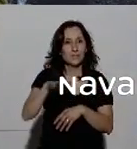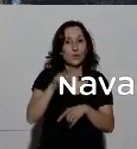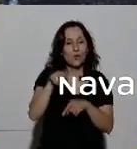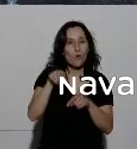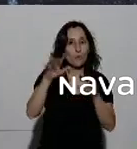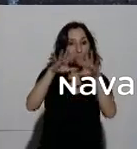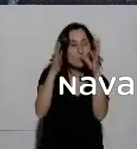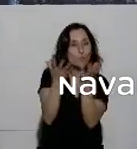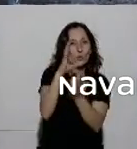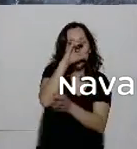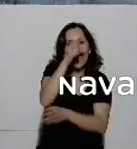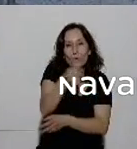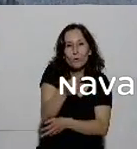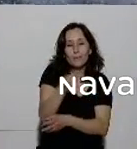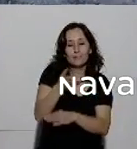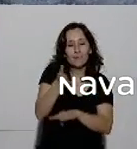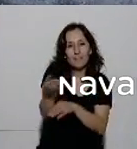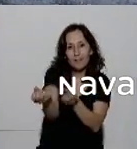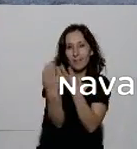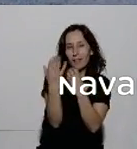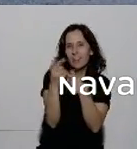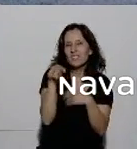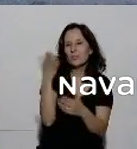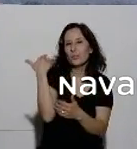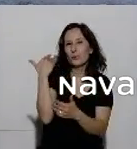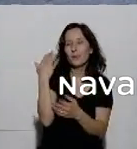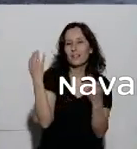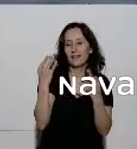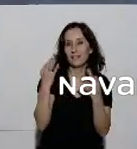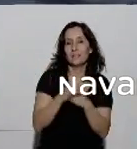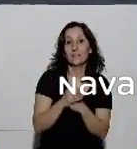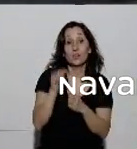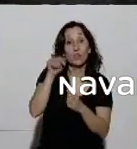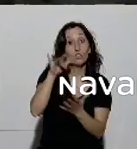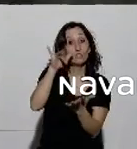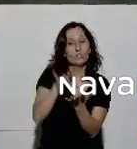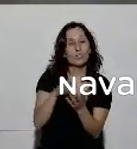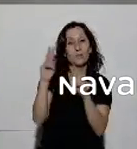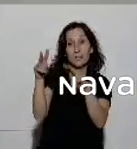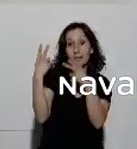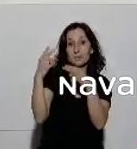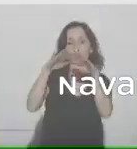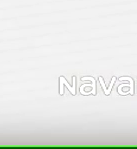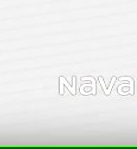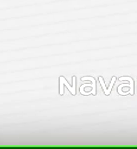las brujas. ¿Qué queda de todo eso? Esta semana, en Una mirada atrás, las cuevas de Zugarramurdi.